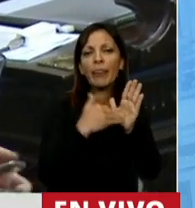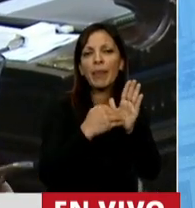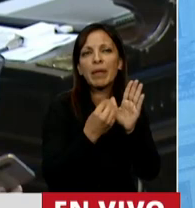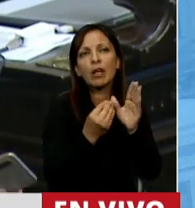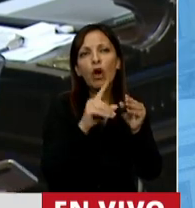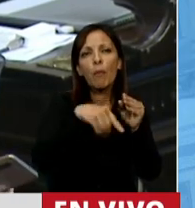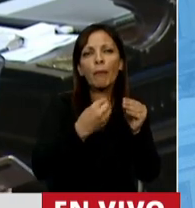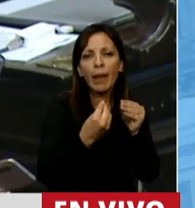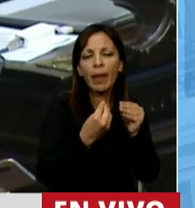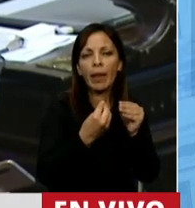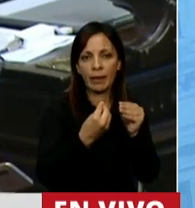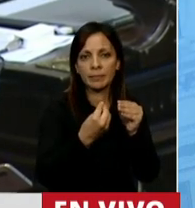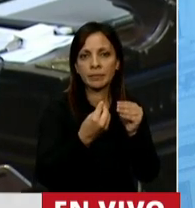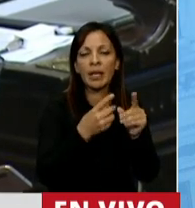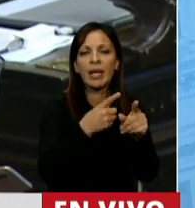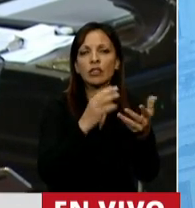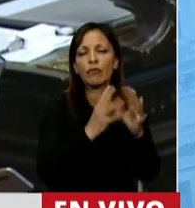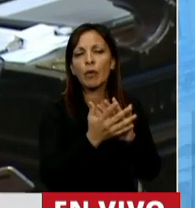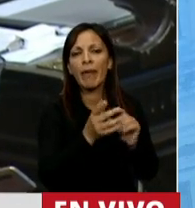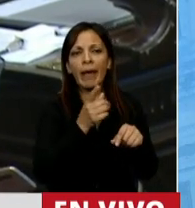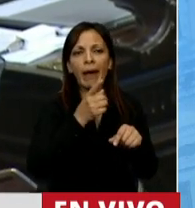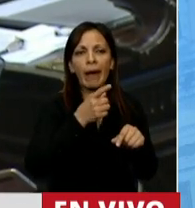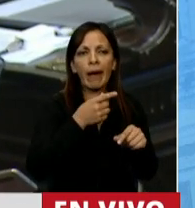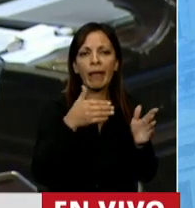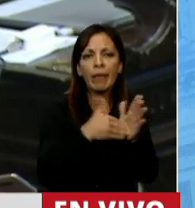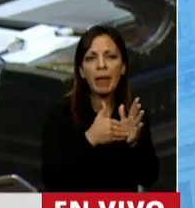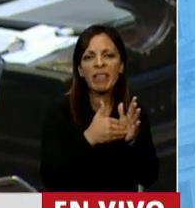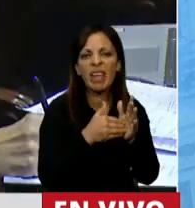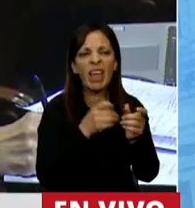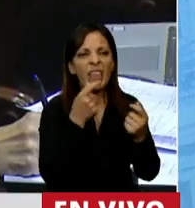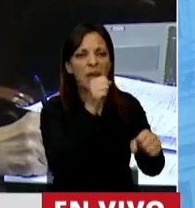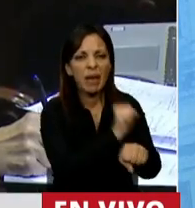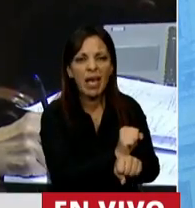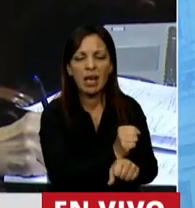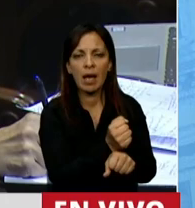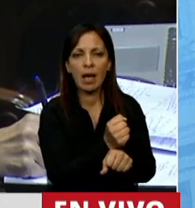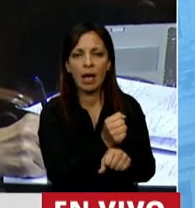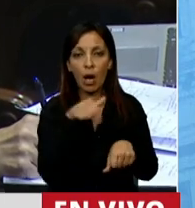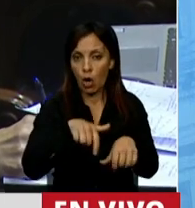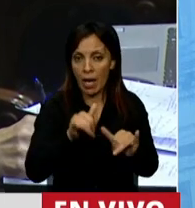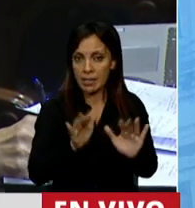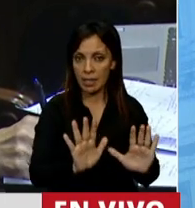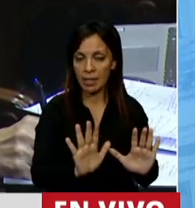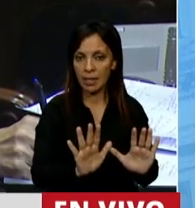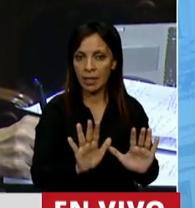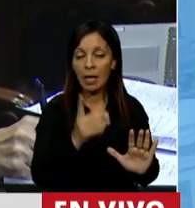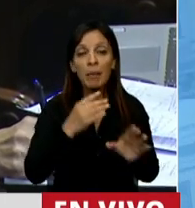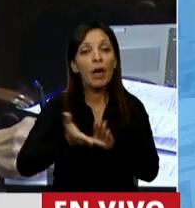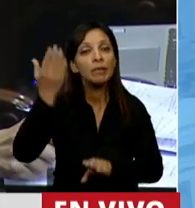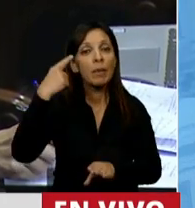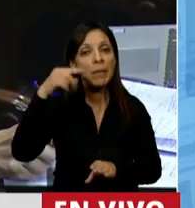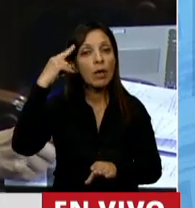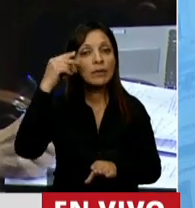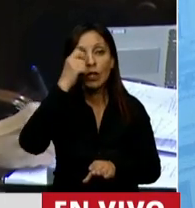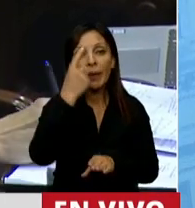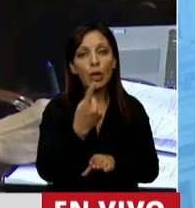perimido, es un régimen coactivo, es un régimen que criminaliza. Sí, hoy es así, pero cuando ocurrió el